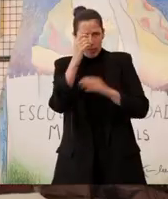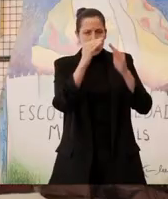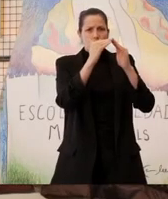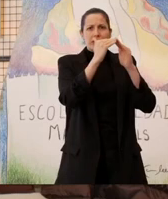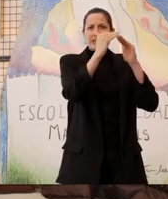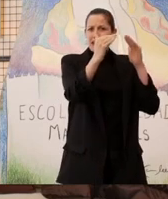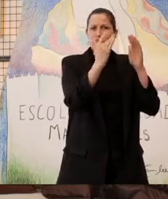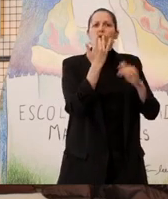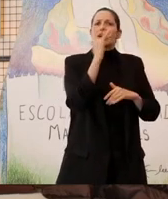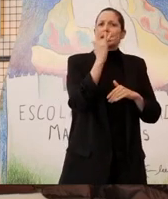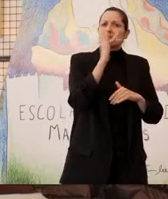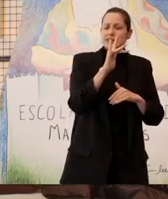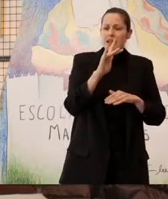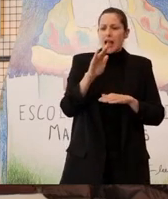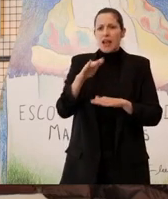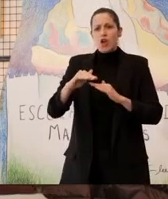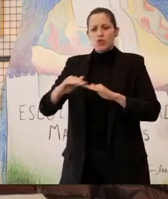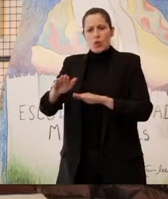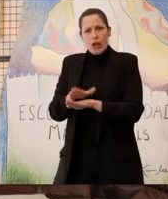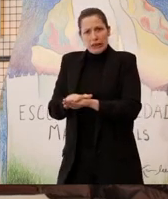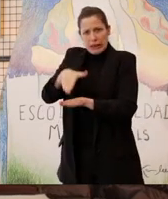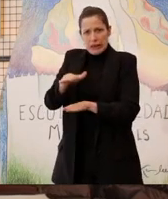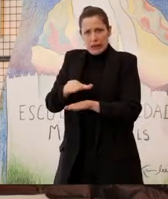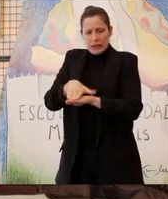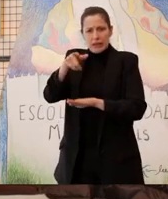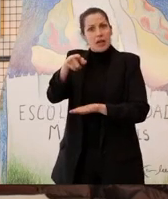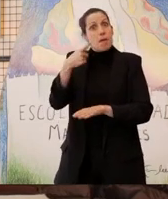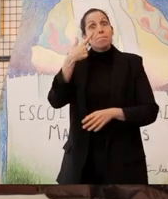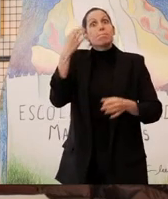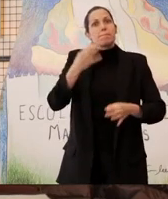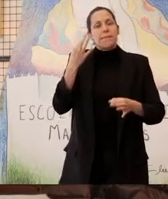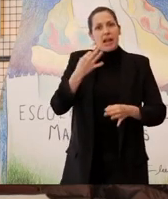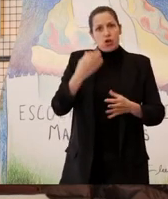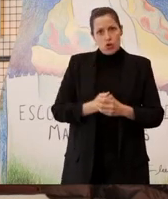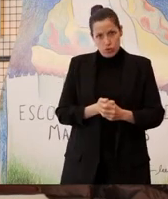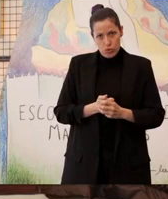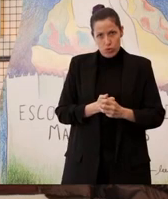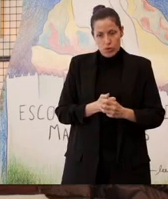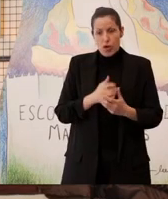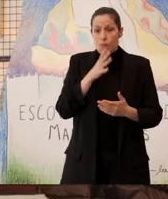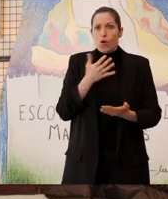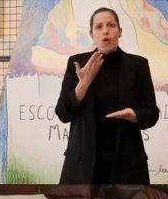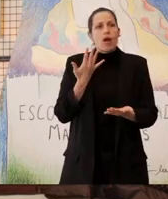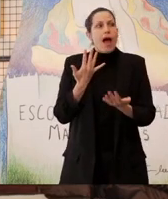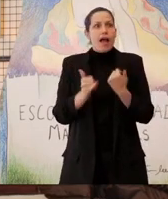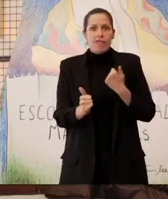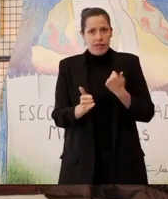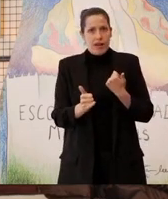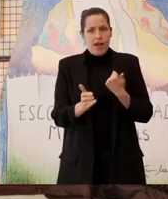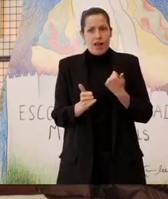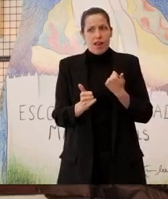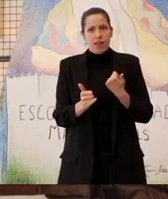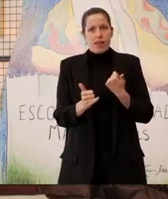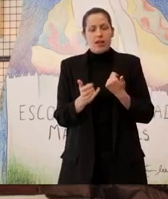esconde un subtexto que es muy peligroso y el subtexto que esconde es una propuesta imprecisa pero